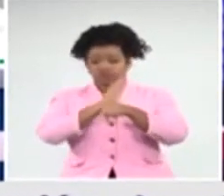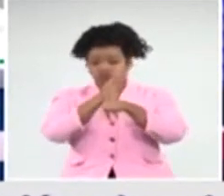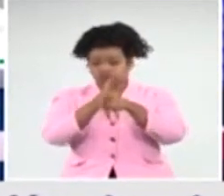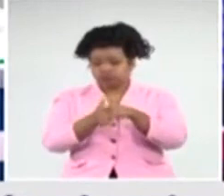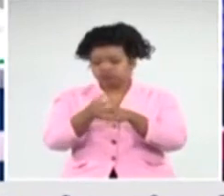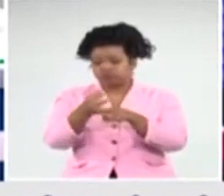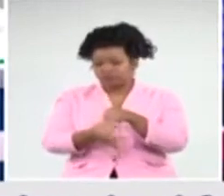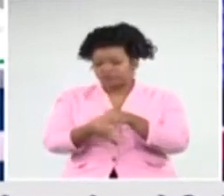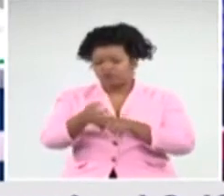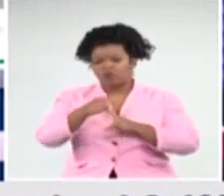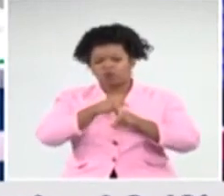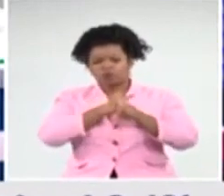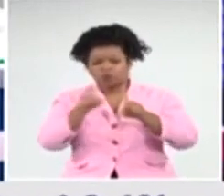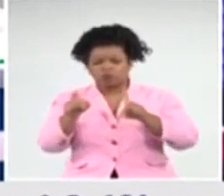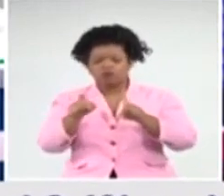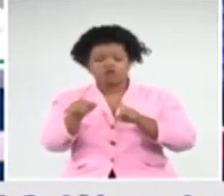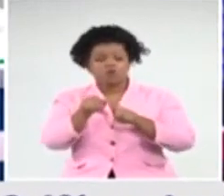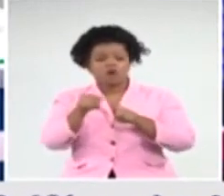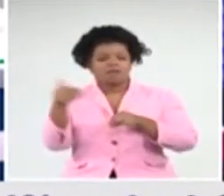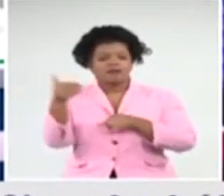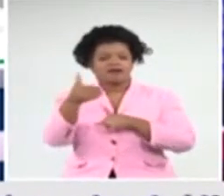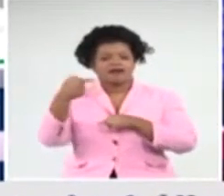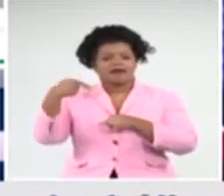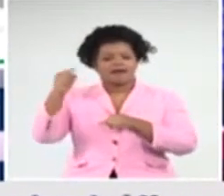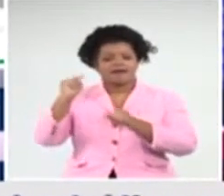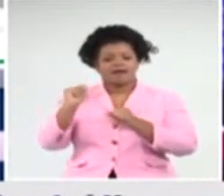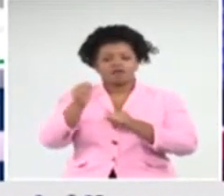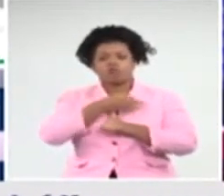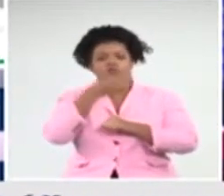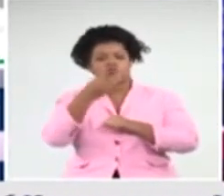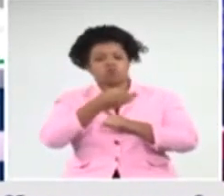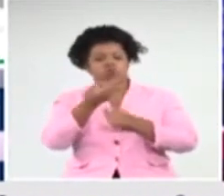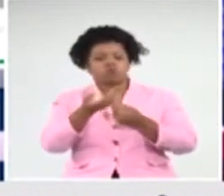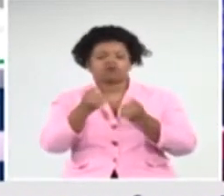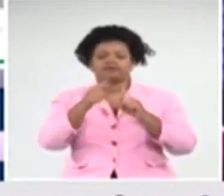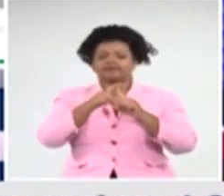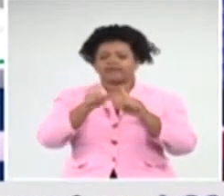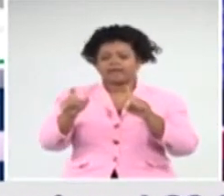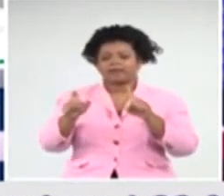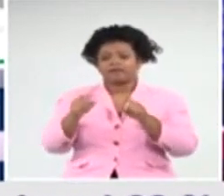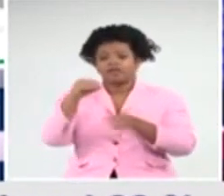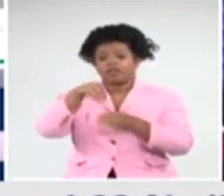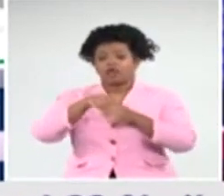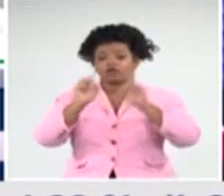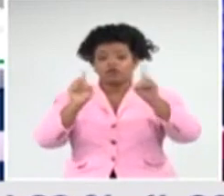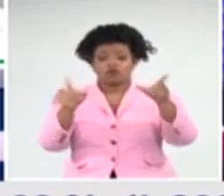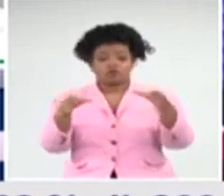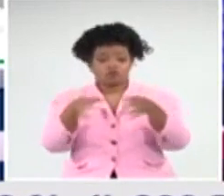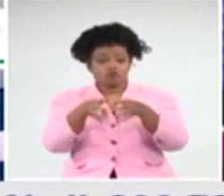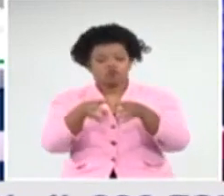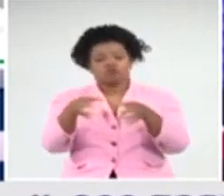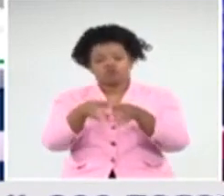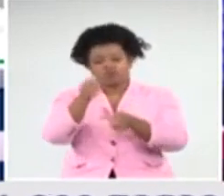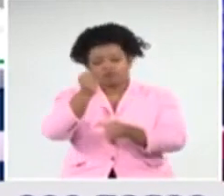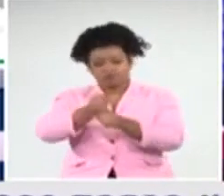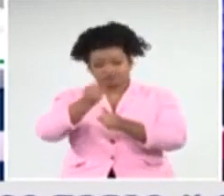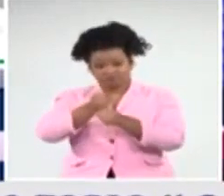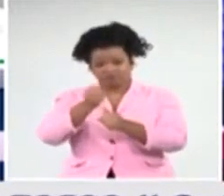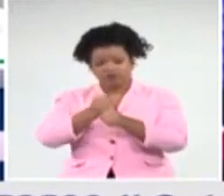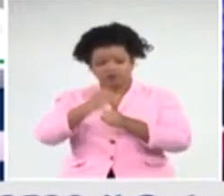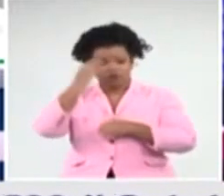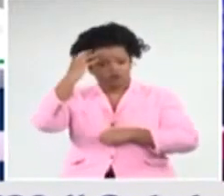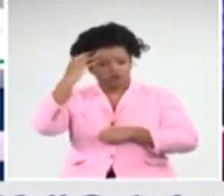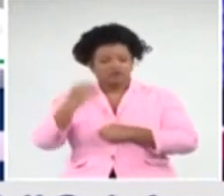también participó ayer, dio sus criterios, sus opiniones en esta reunión del Grupo Temporal de Trabajo que